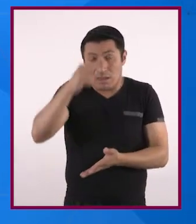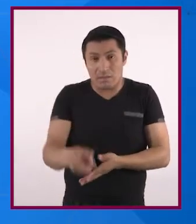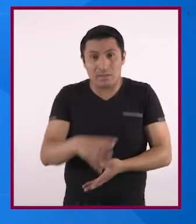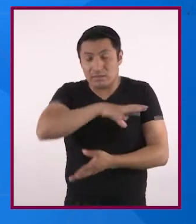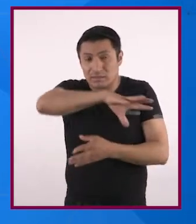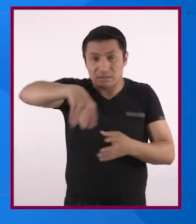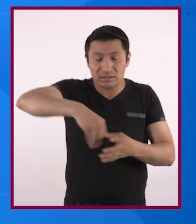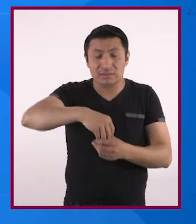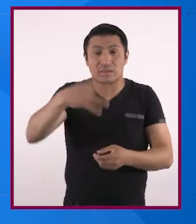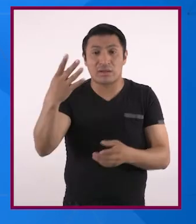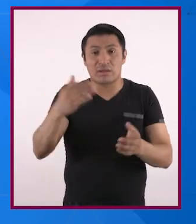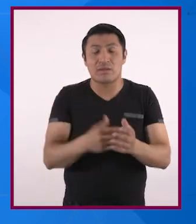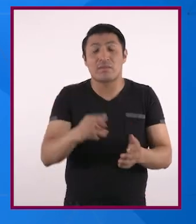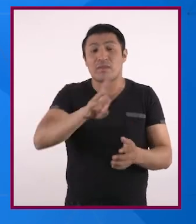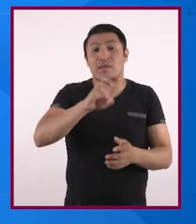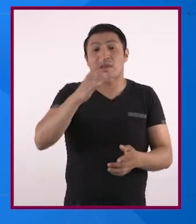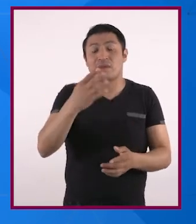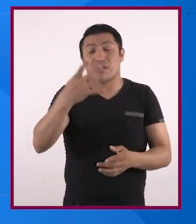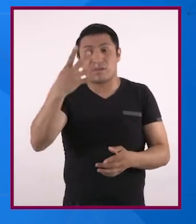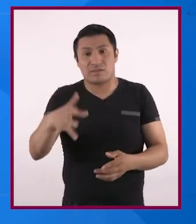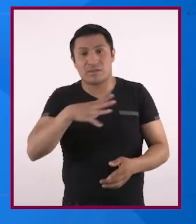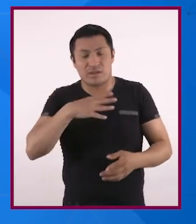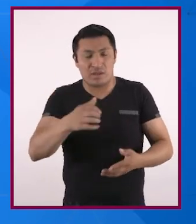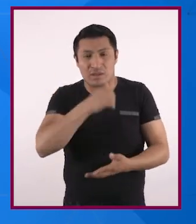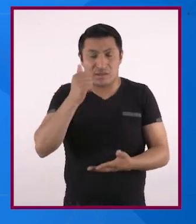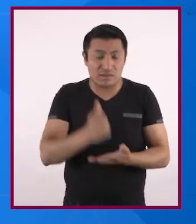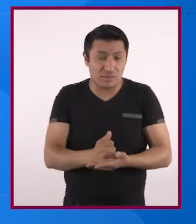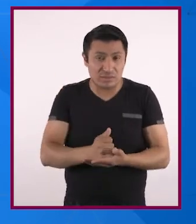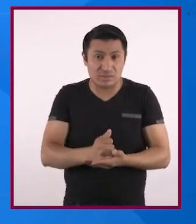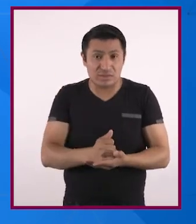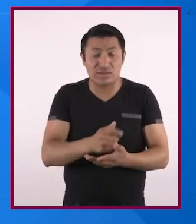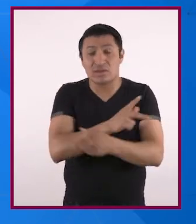total, 4.354 habitan en los espacios